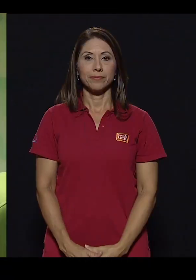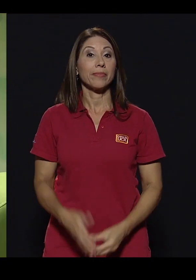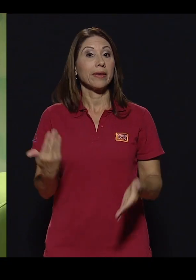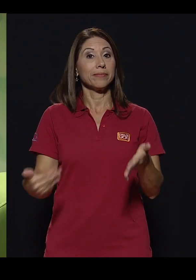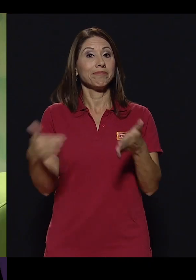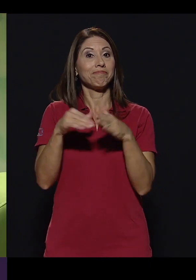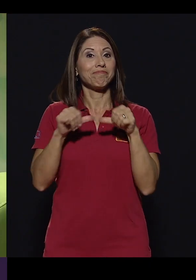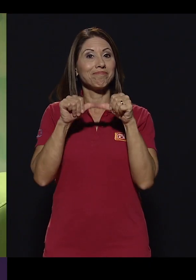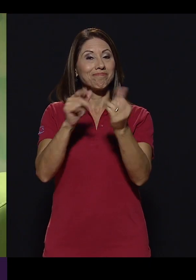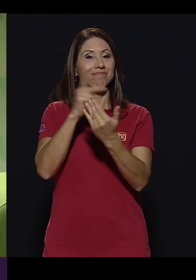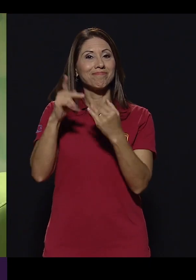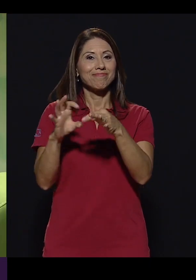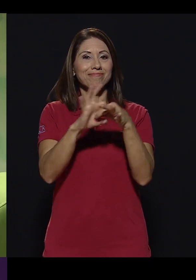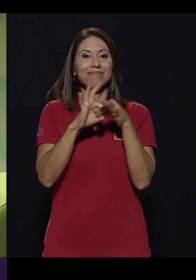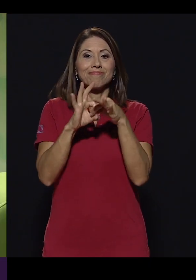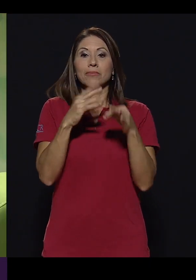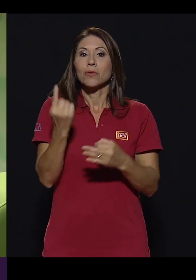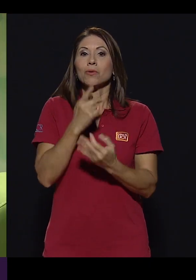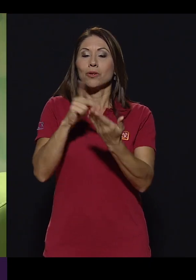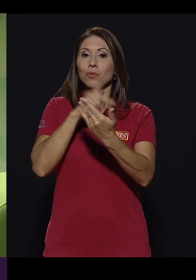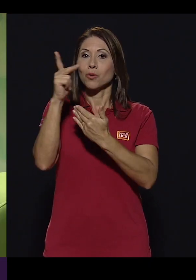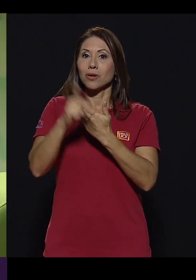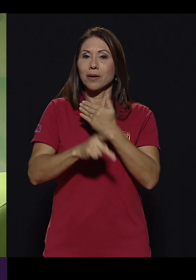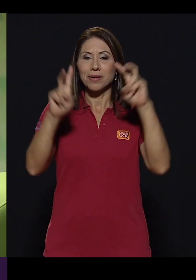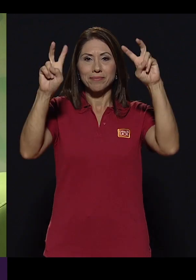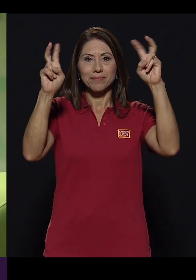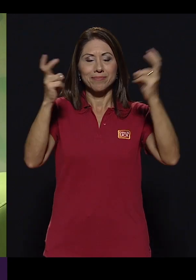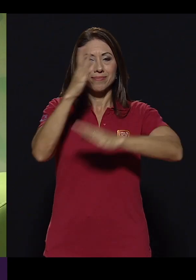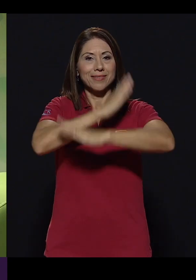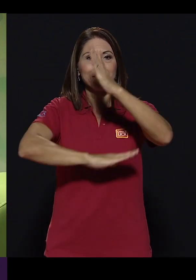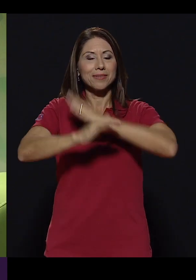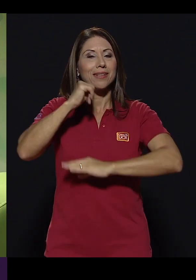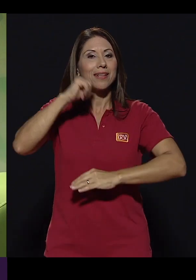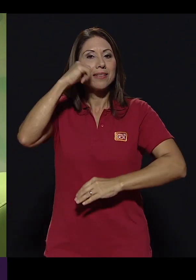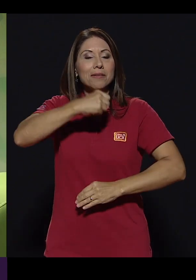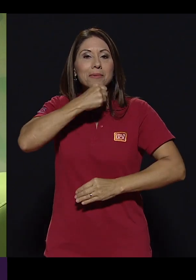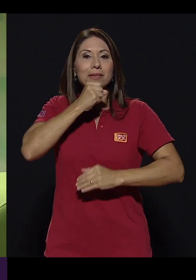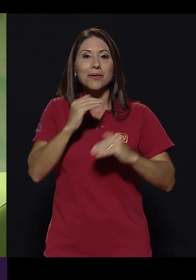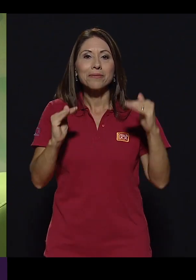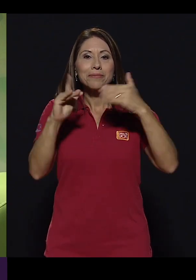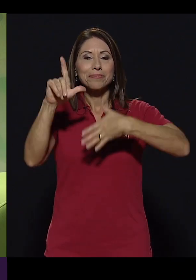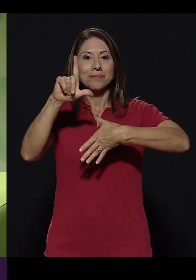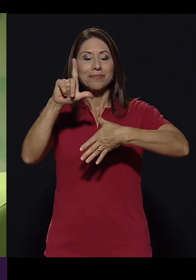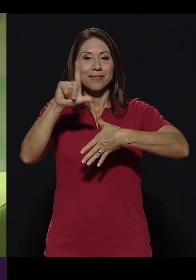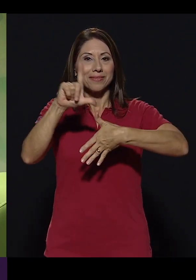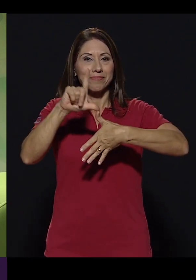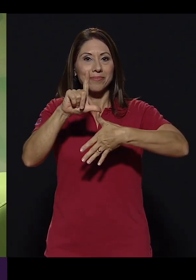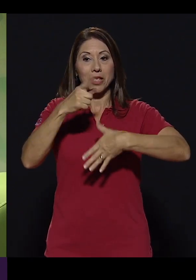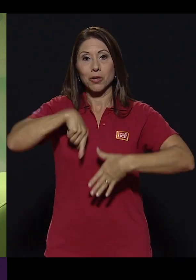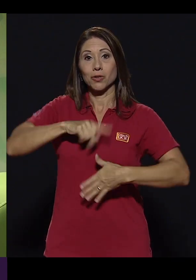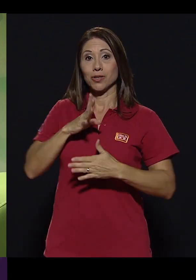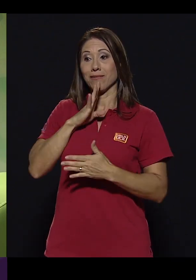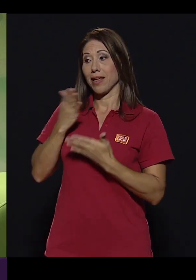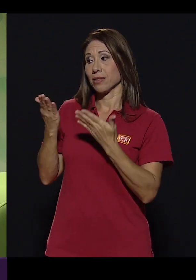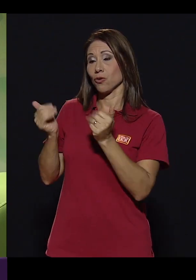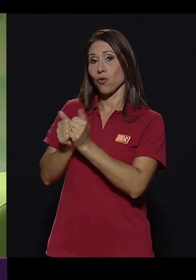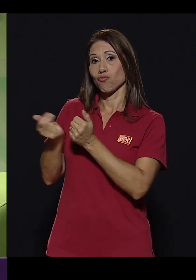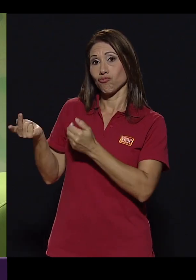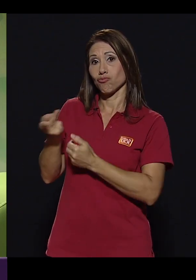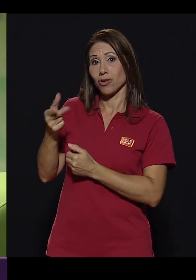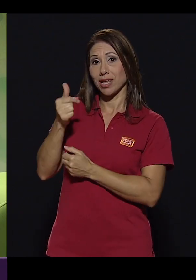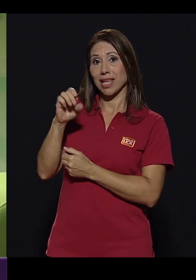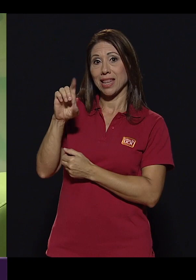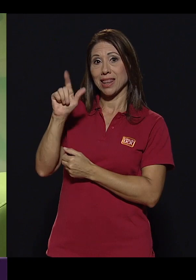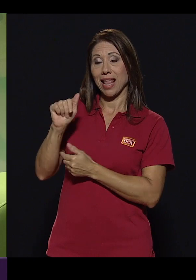estamos de regreso en nexo su único programa sobre discapacidad es mayor en latinoamérica y estamos aquí conversando con hilda y roxette